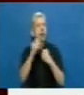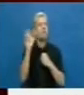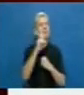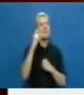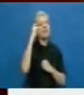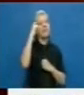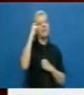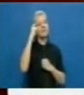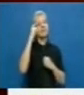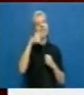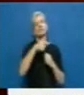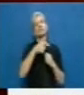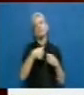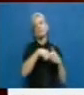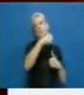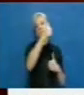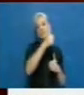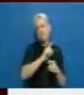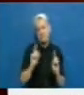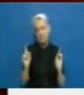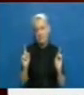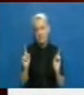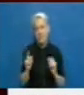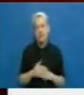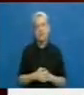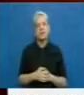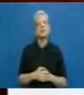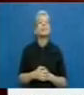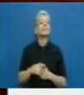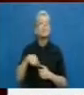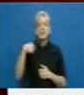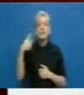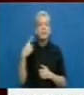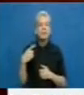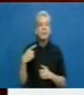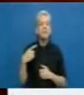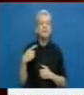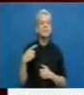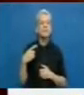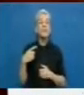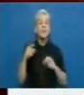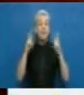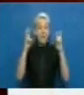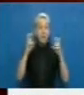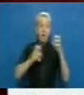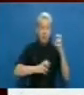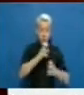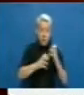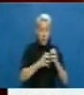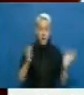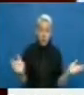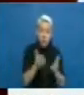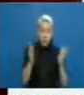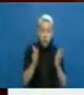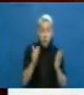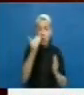alto costo fiscal. Pero siempre todo sistema que tenga que ver con la promoción es un sistema que, dado la constitución